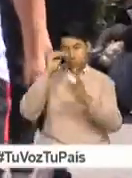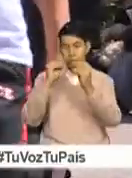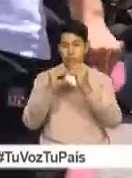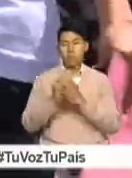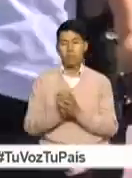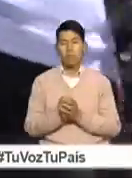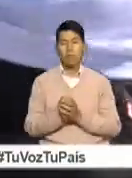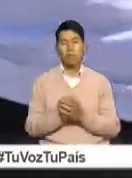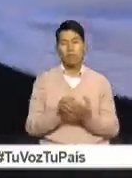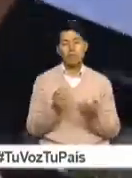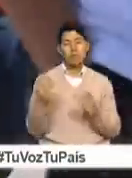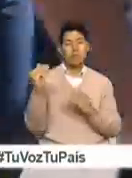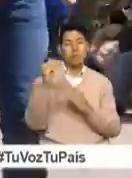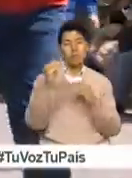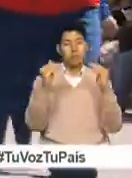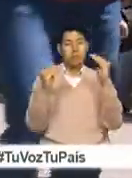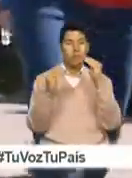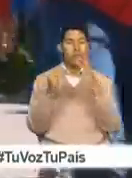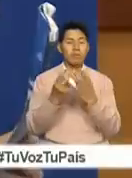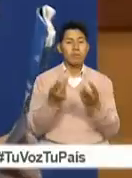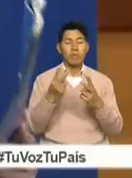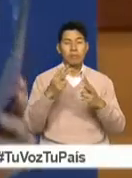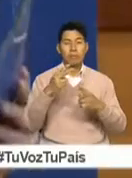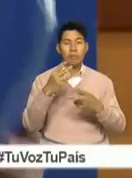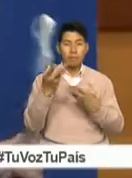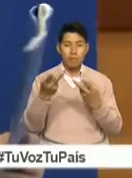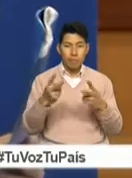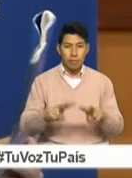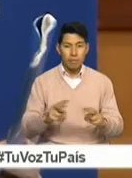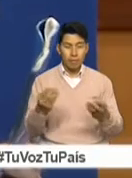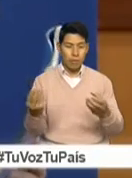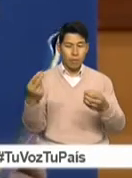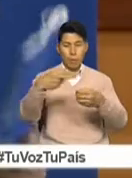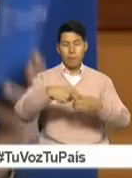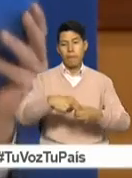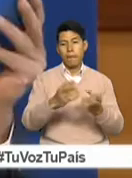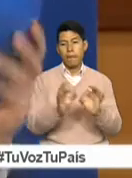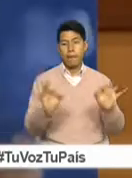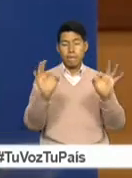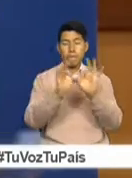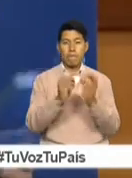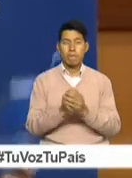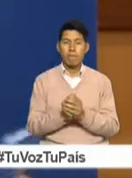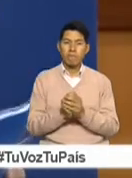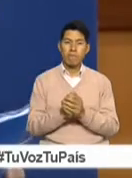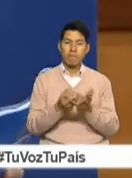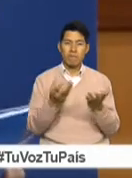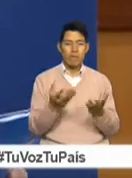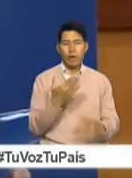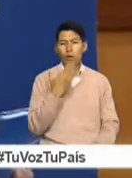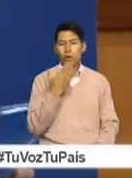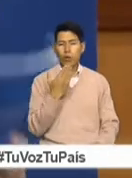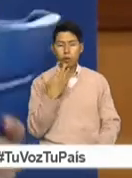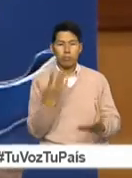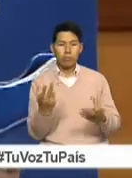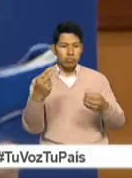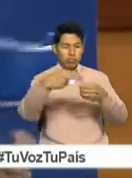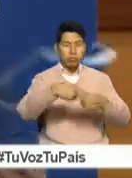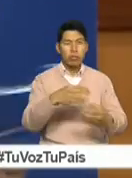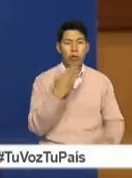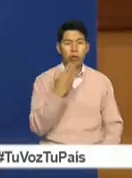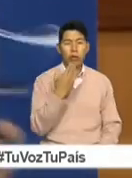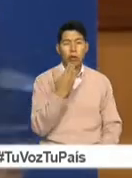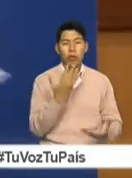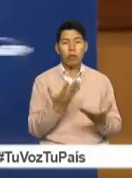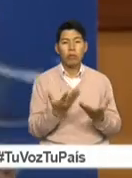tendrán mayores oportunidades de acceder a un cupo los mecanismos que vamos a tener son este suplemento informativo este suplemento